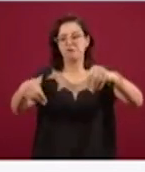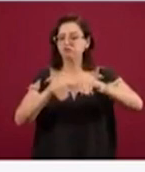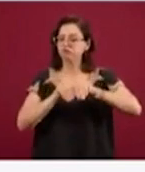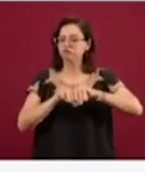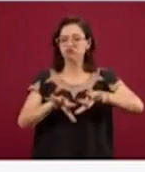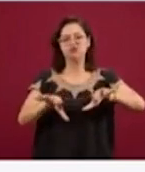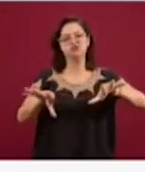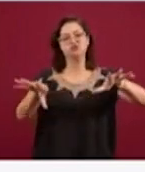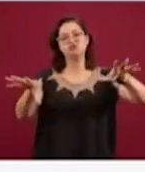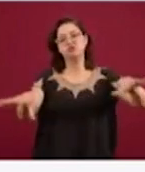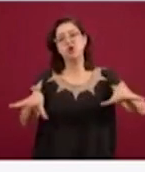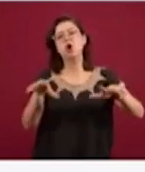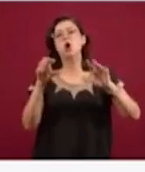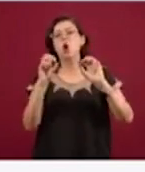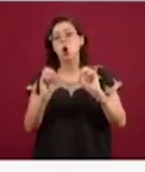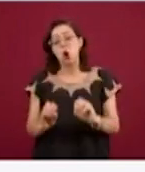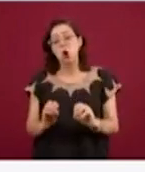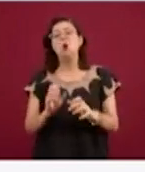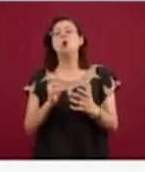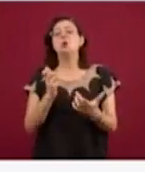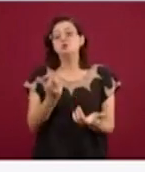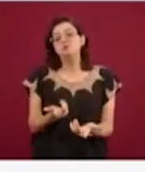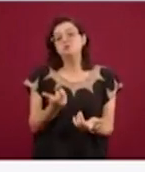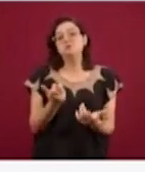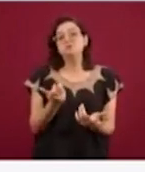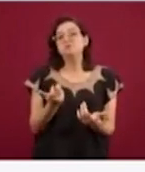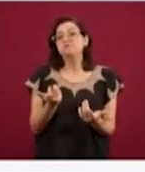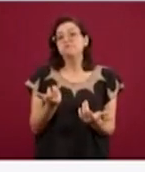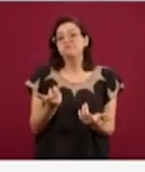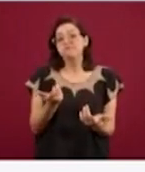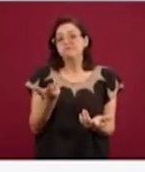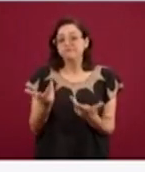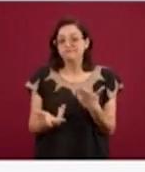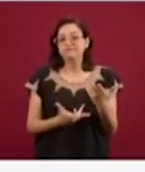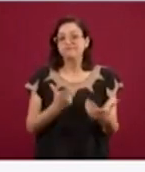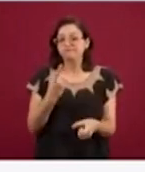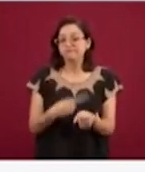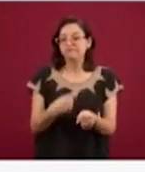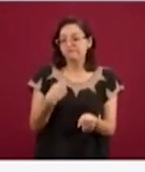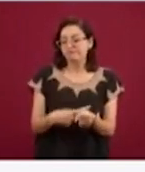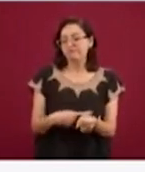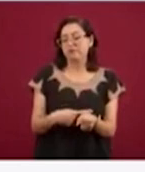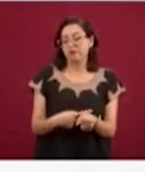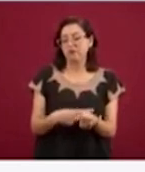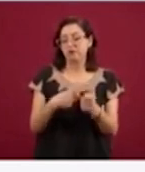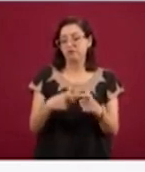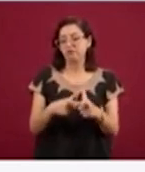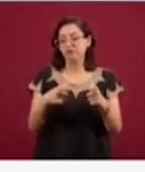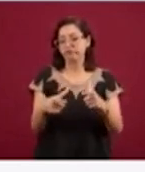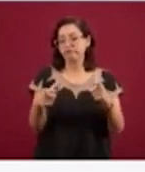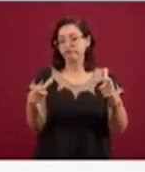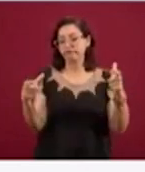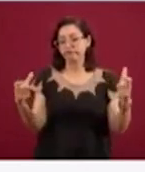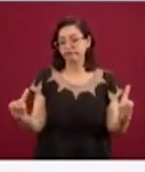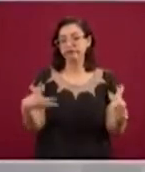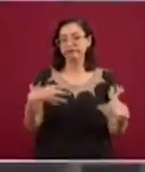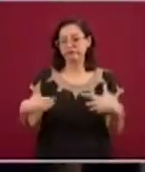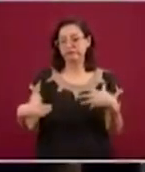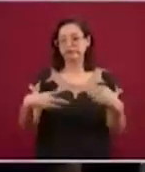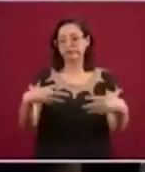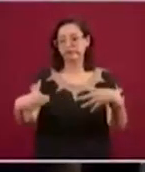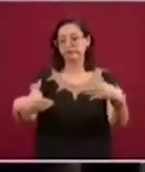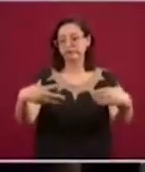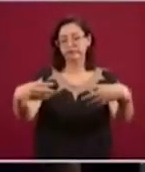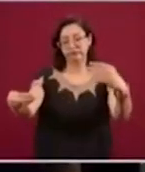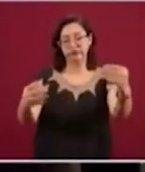o en su momento una mayor digamos este afectación de precisamente transmisión y